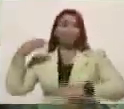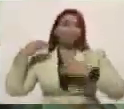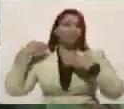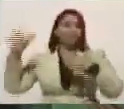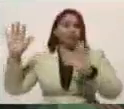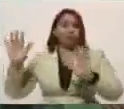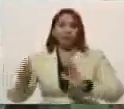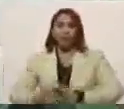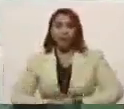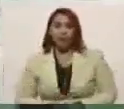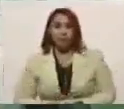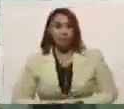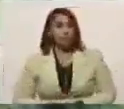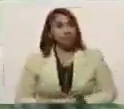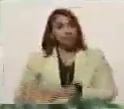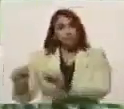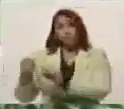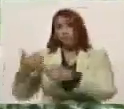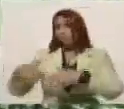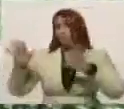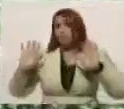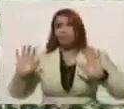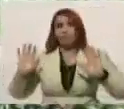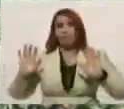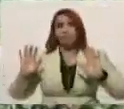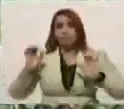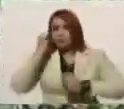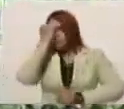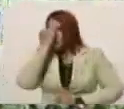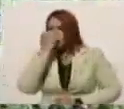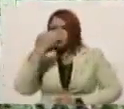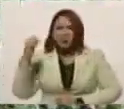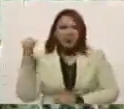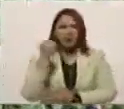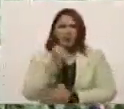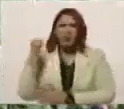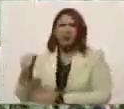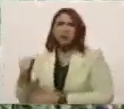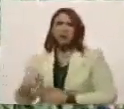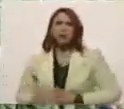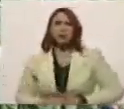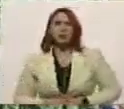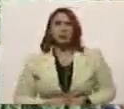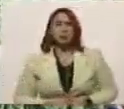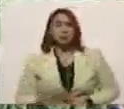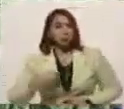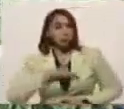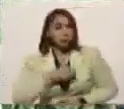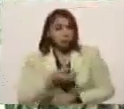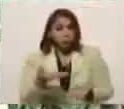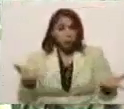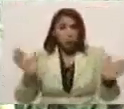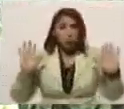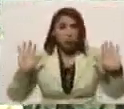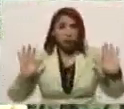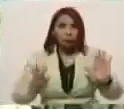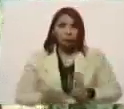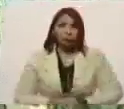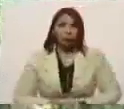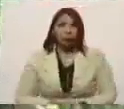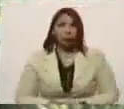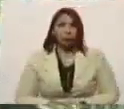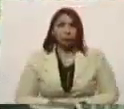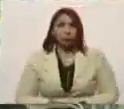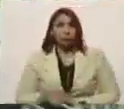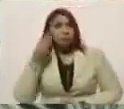Imperio, asesino. Y aquí estamos. Creo